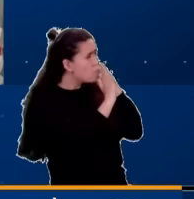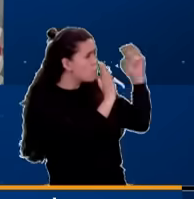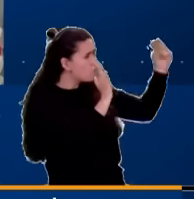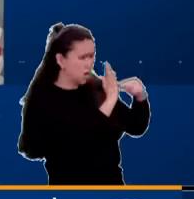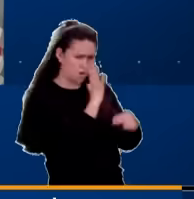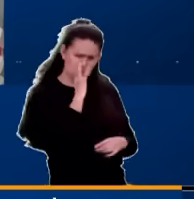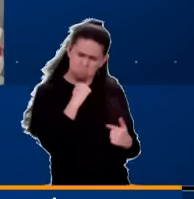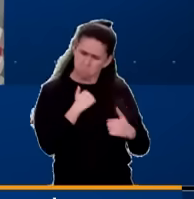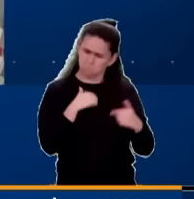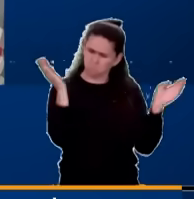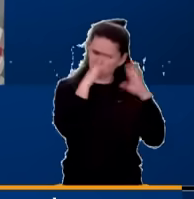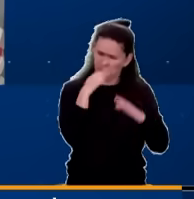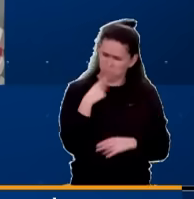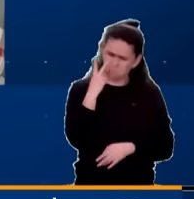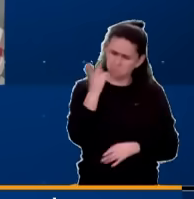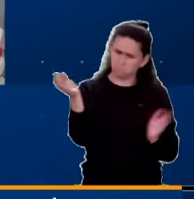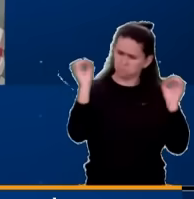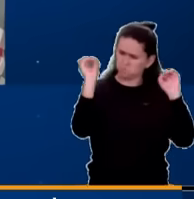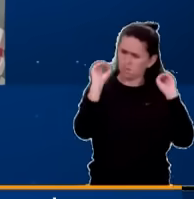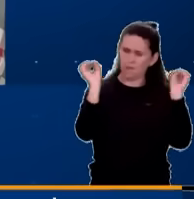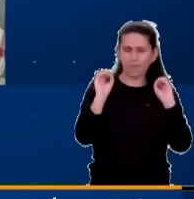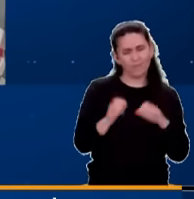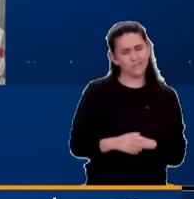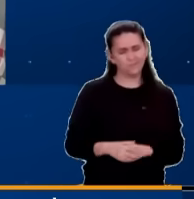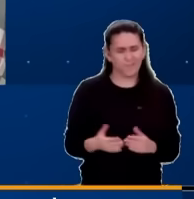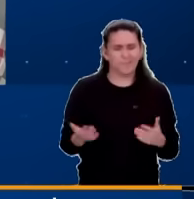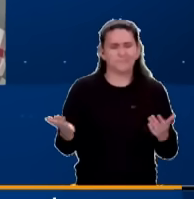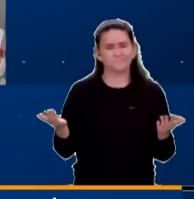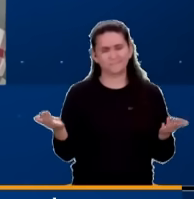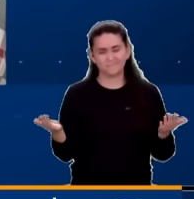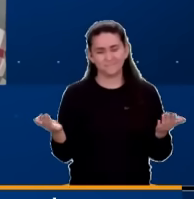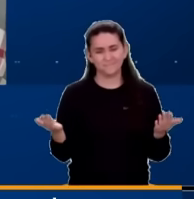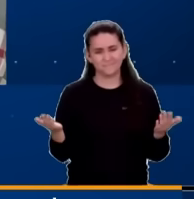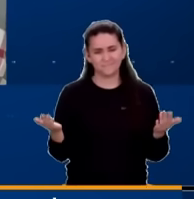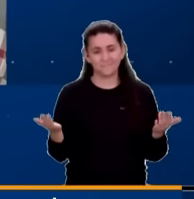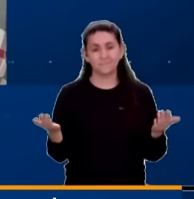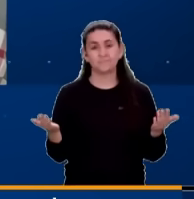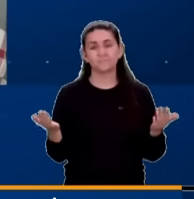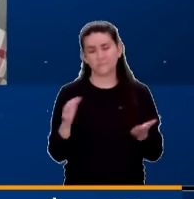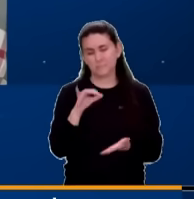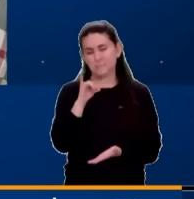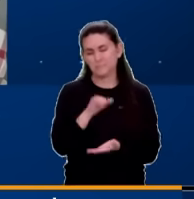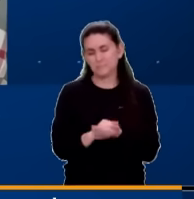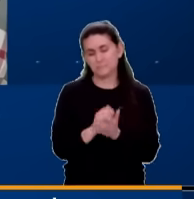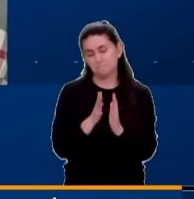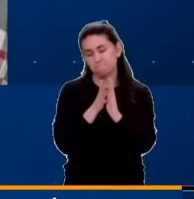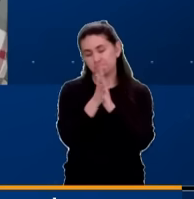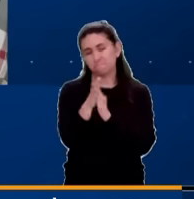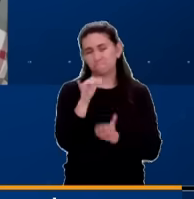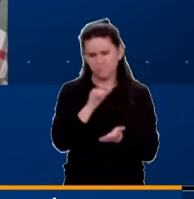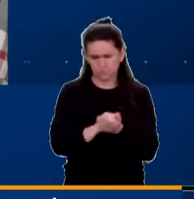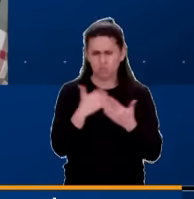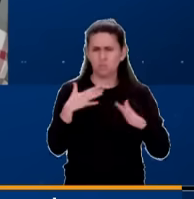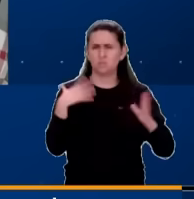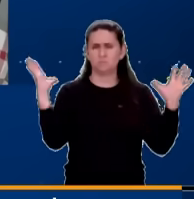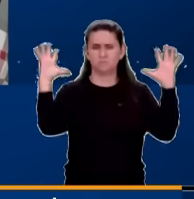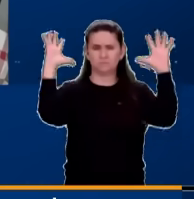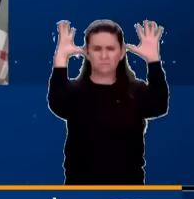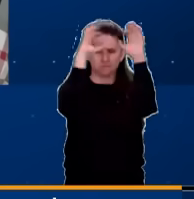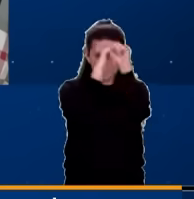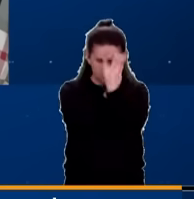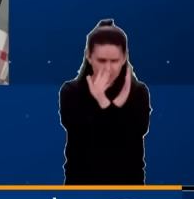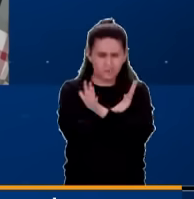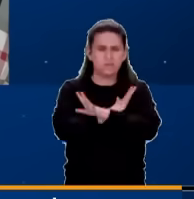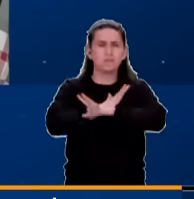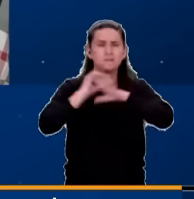él me dijo que no le había visto. Entonces pues eso fue lo sucedió esa noche. Yo la busqué toda la noche y